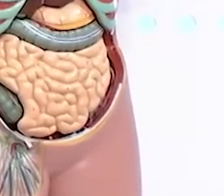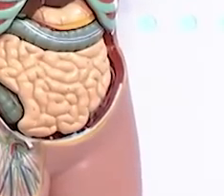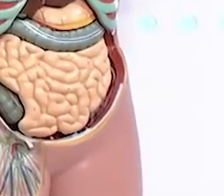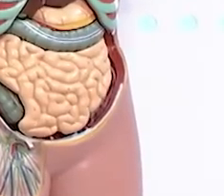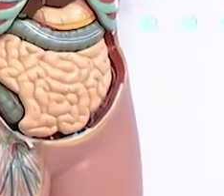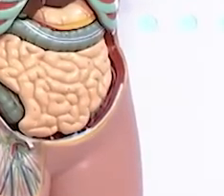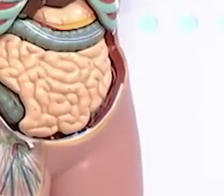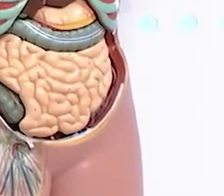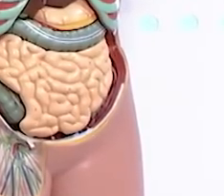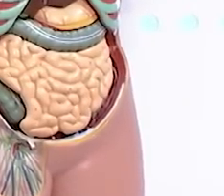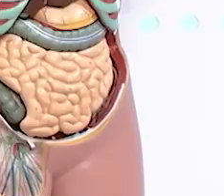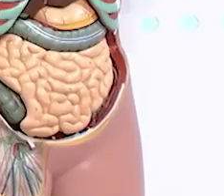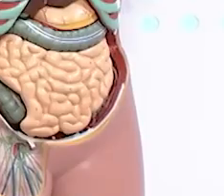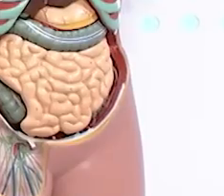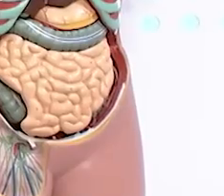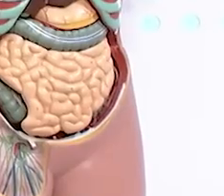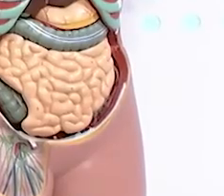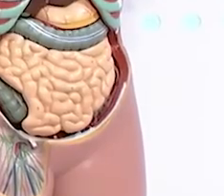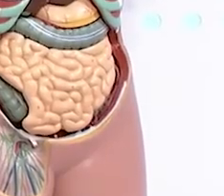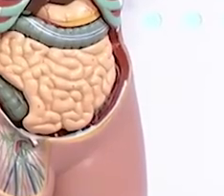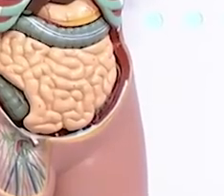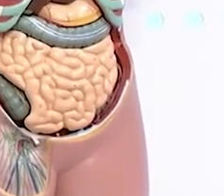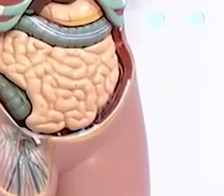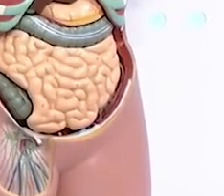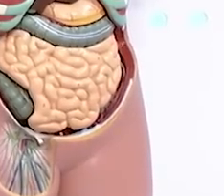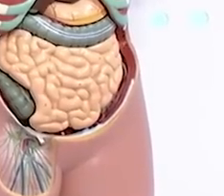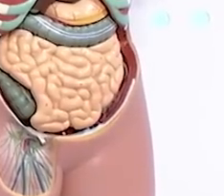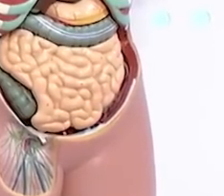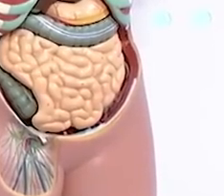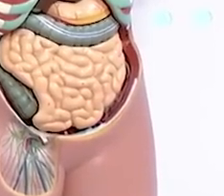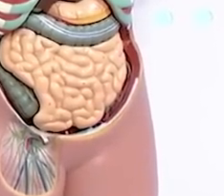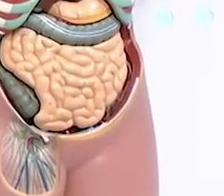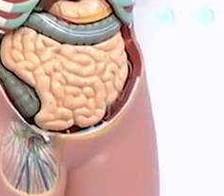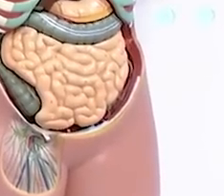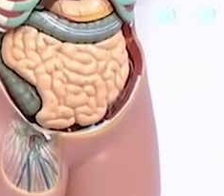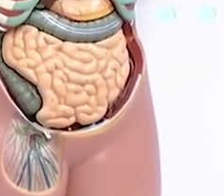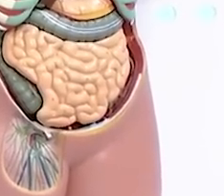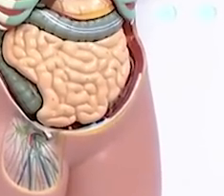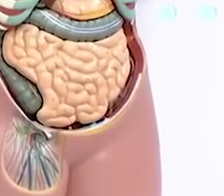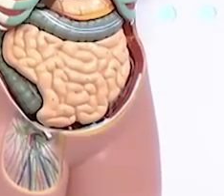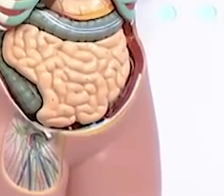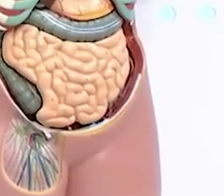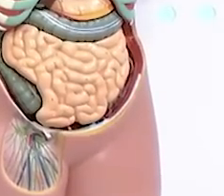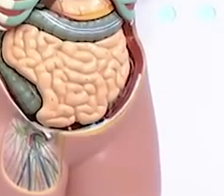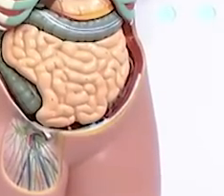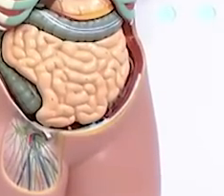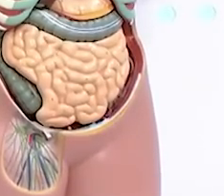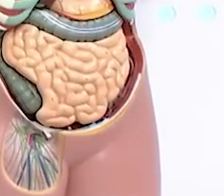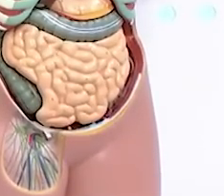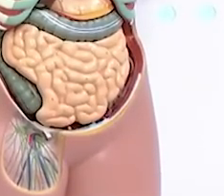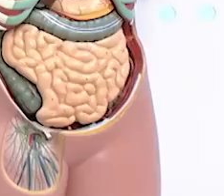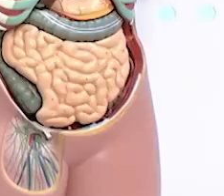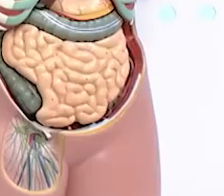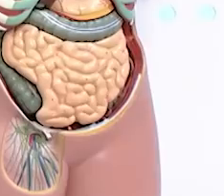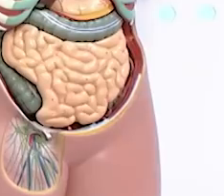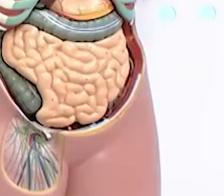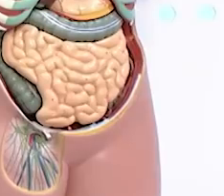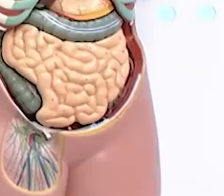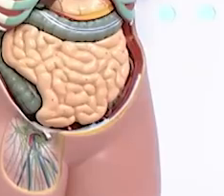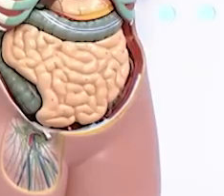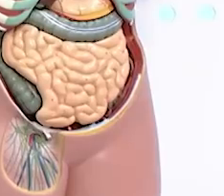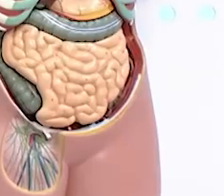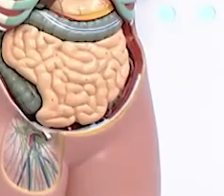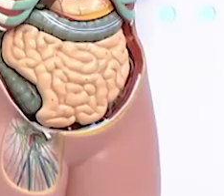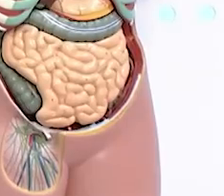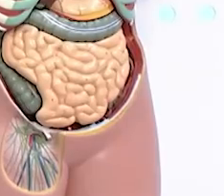Muchas gracias por estar nuevamente con nosotros en una nueva edición de Conexión Vital. Para mí es motivo de tanta alegría correr y correr. Estamos en directo para poder